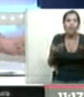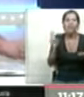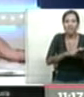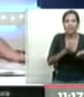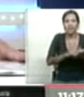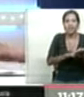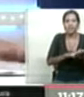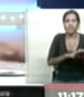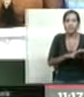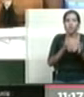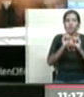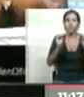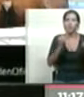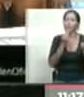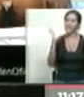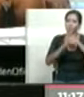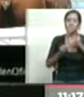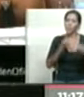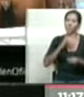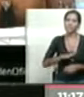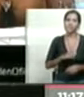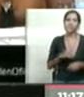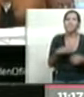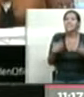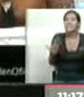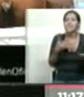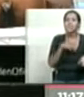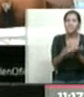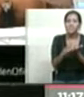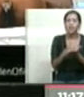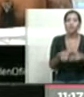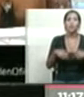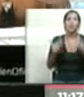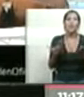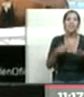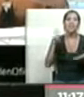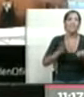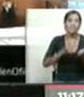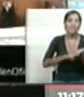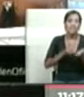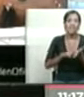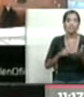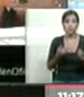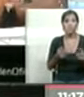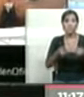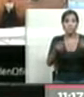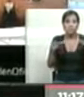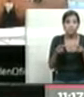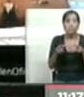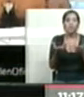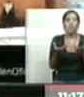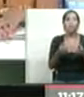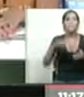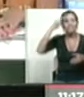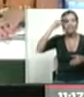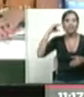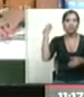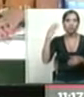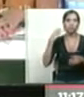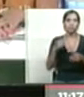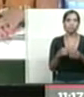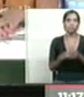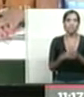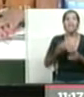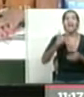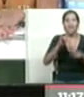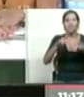se está denunciando. Buenas noches, Carlos, ¿cómo estás? ¿Qué es lo que está pasando? ¿Cuál es la verdad de lo que está ocurriendo con los militares que están en Cúcuta en este momento? Hay una